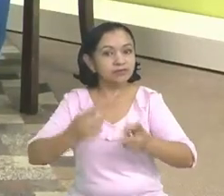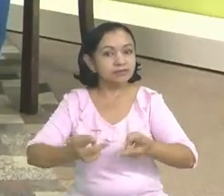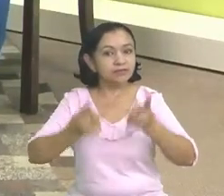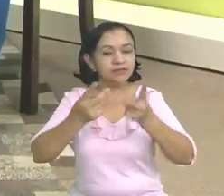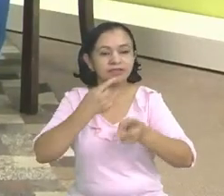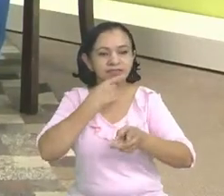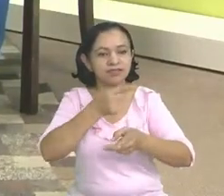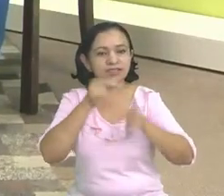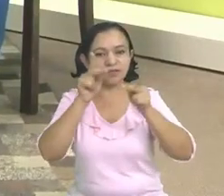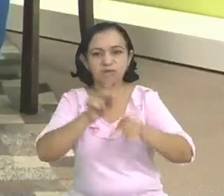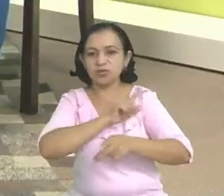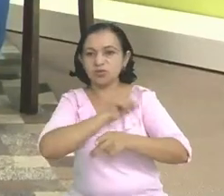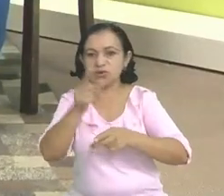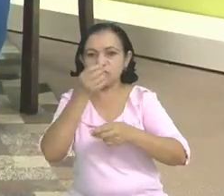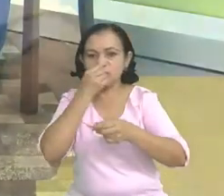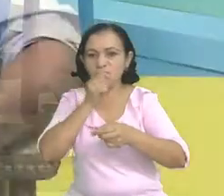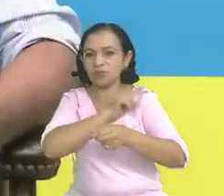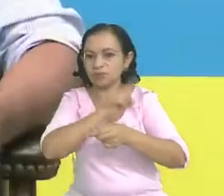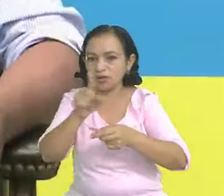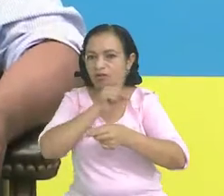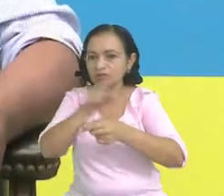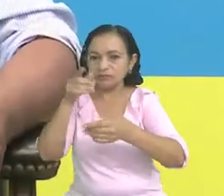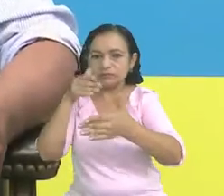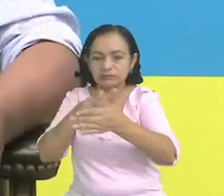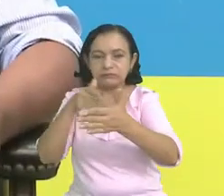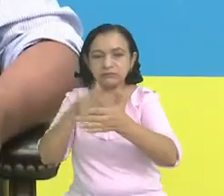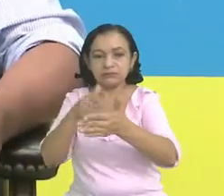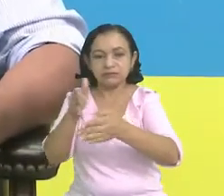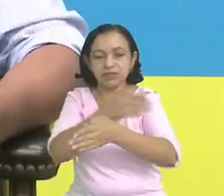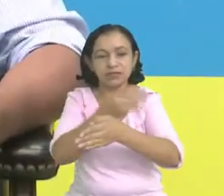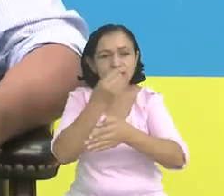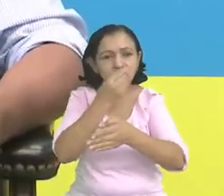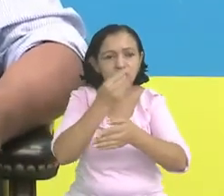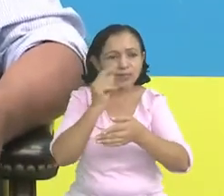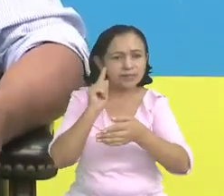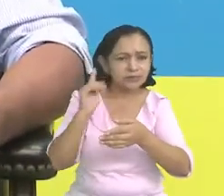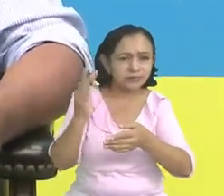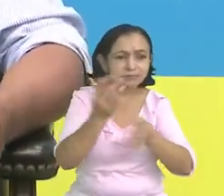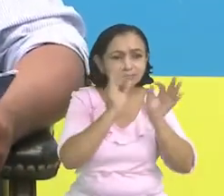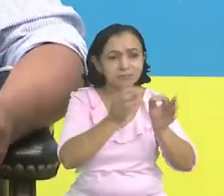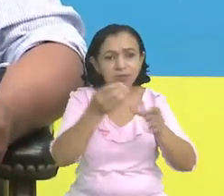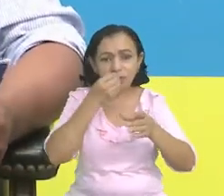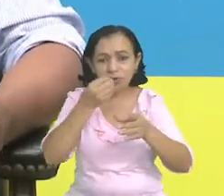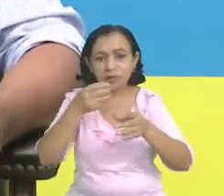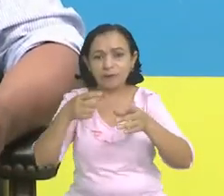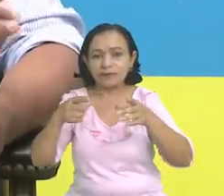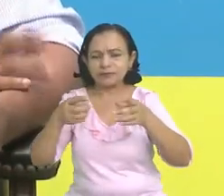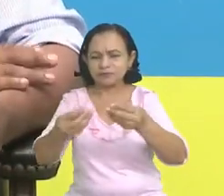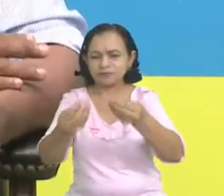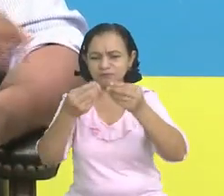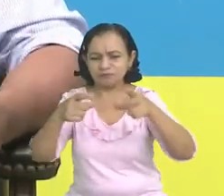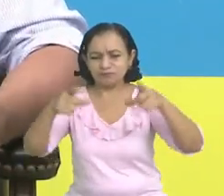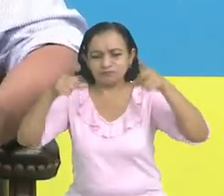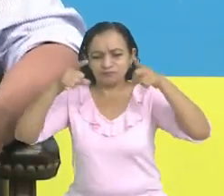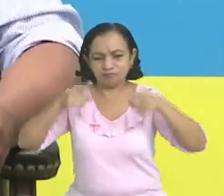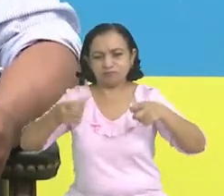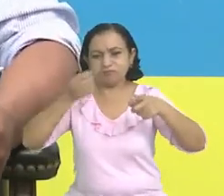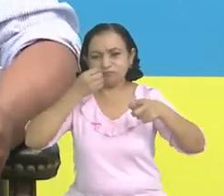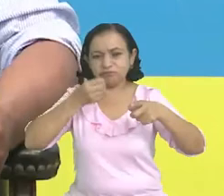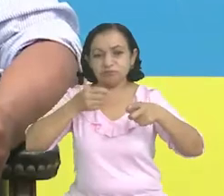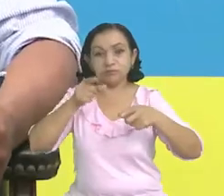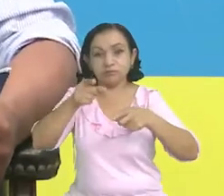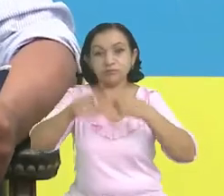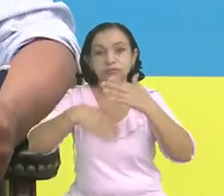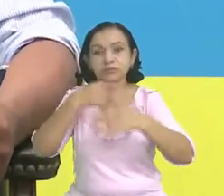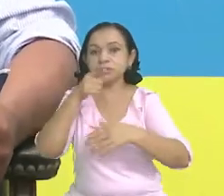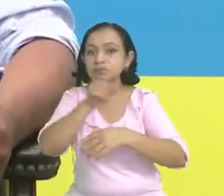una persona que de la noche a la mañana estaba acostumbrada a comer de todo en grandes cantidades, ¿verdad? Exacto. Y decirle, mire, usted